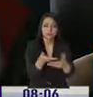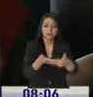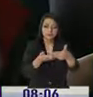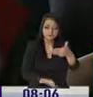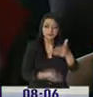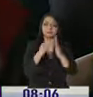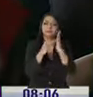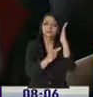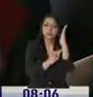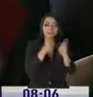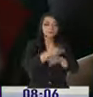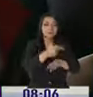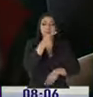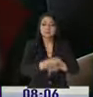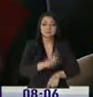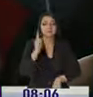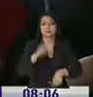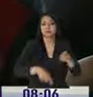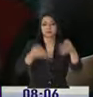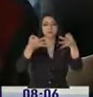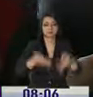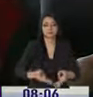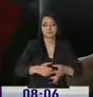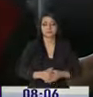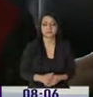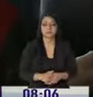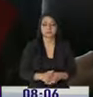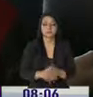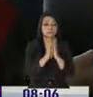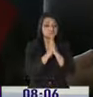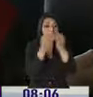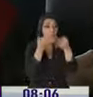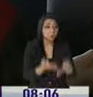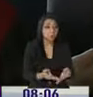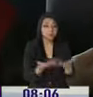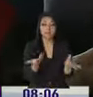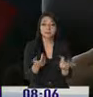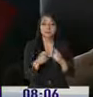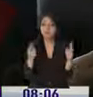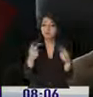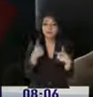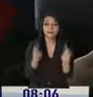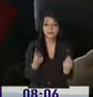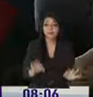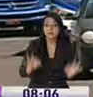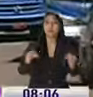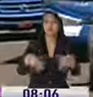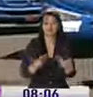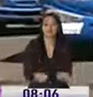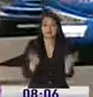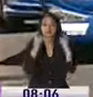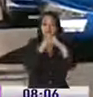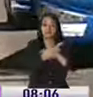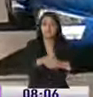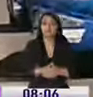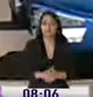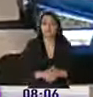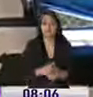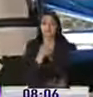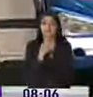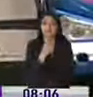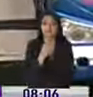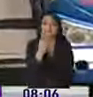en resoluciones, no se puede cumplir. Porque me piden cumplir parámetros y no tengo los recursos, va a ser difícil. El argumento es que por los dos